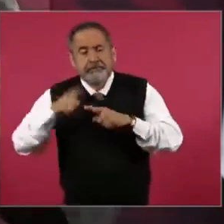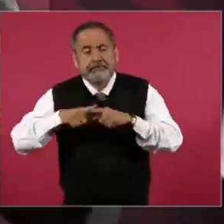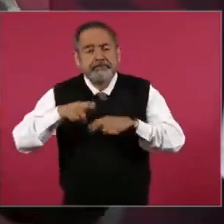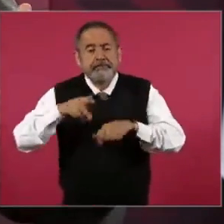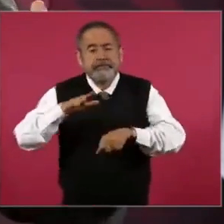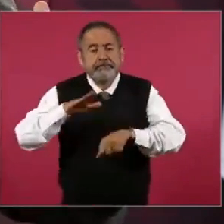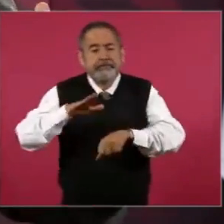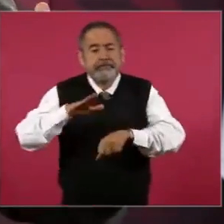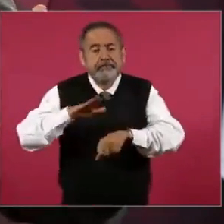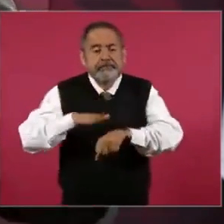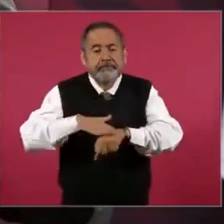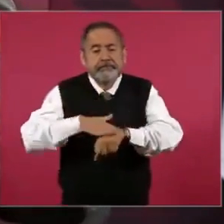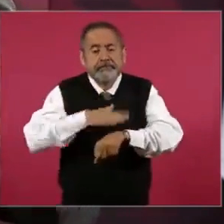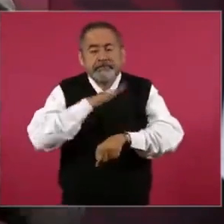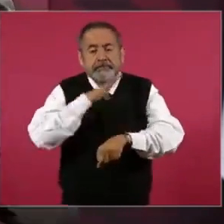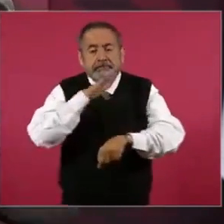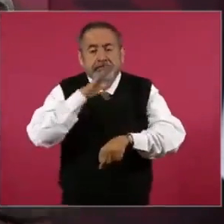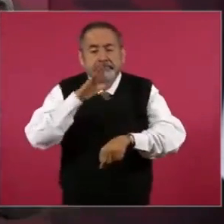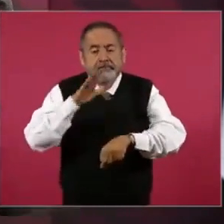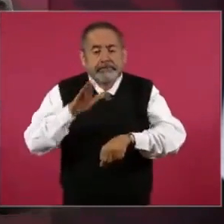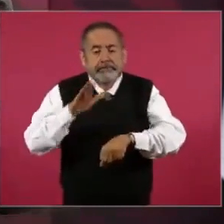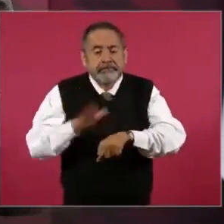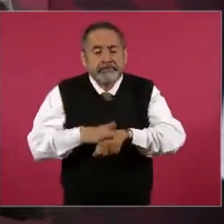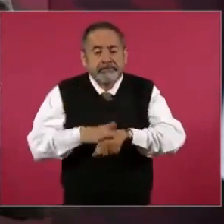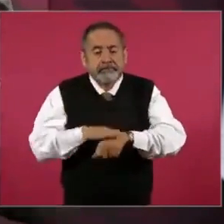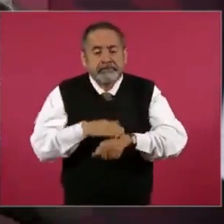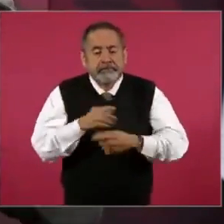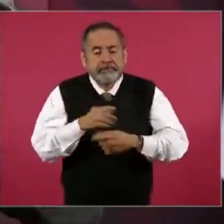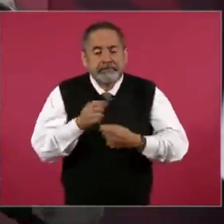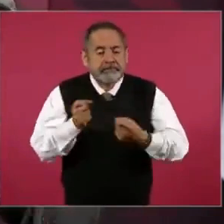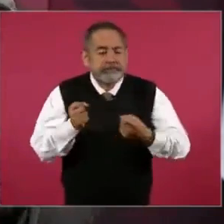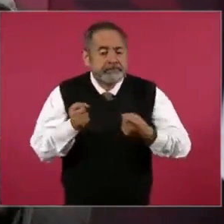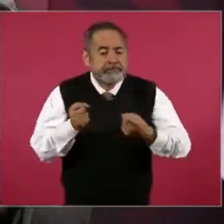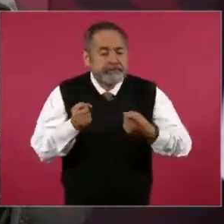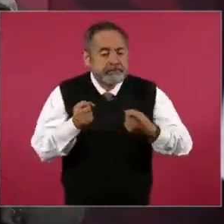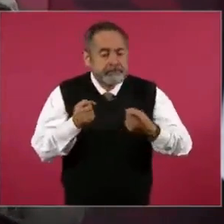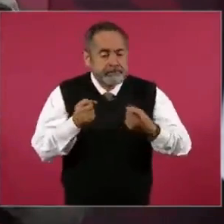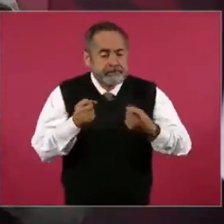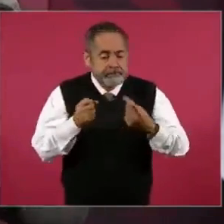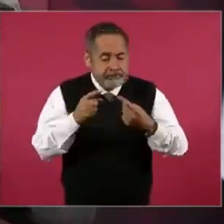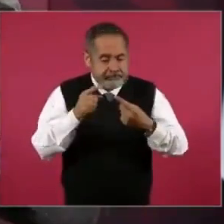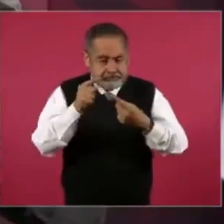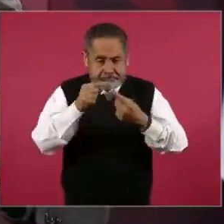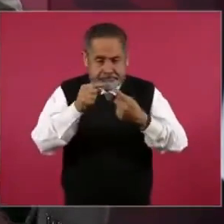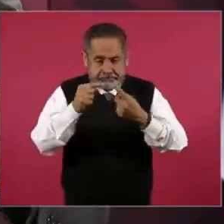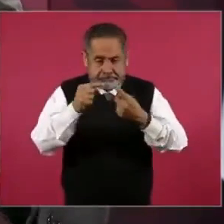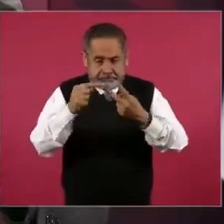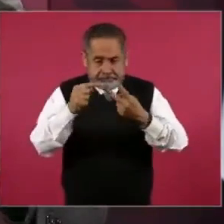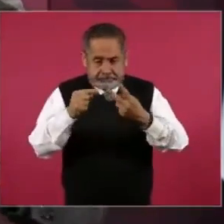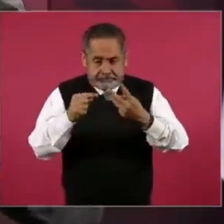que ser la justicia, al azar, a que sea la suerte la que dictamine. Es